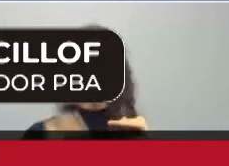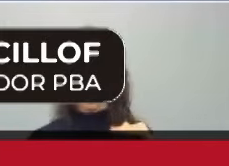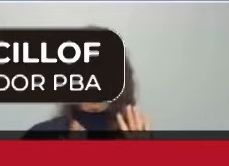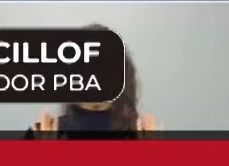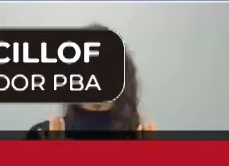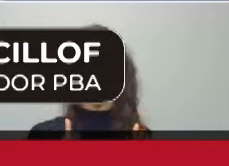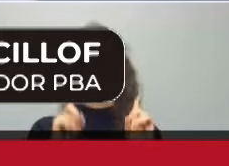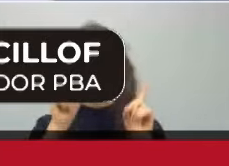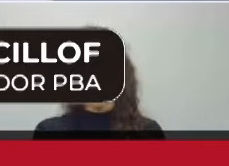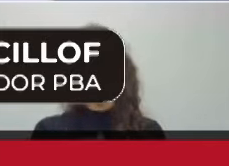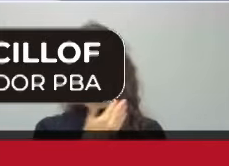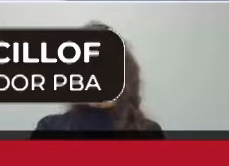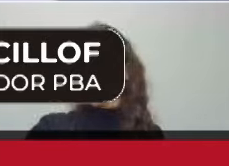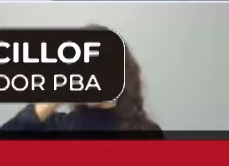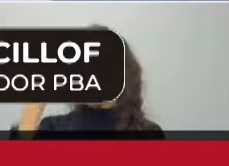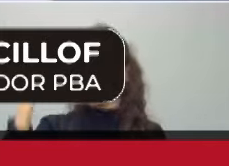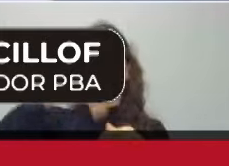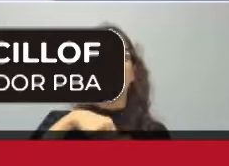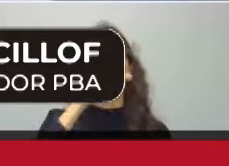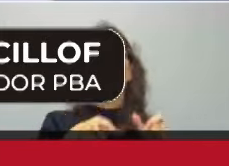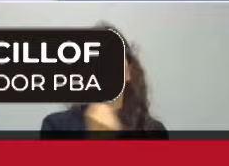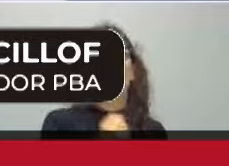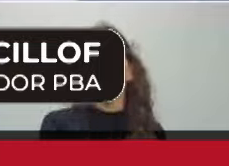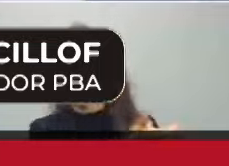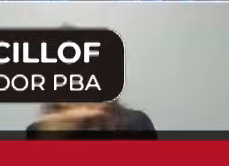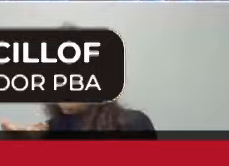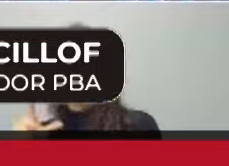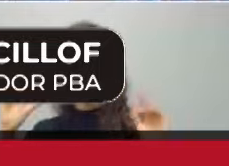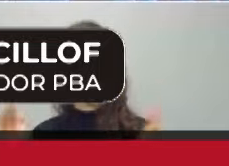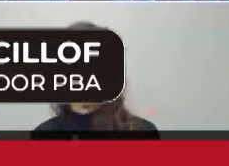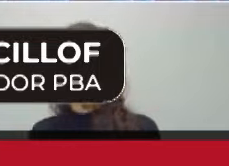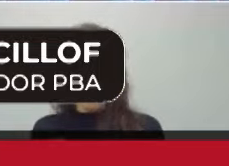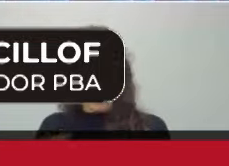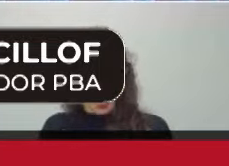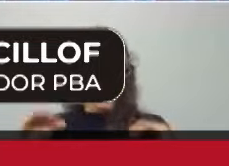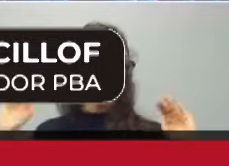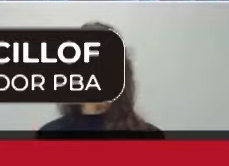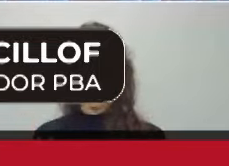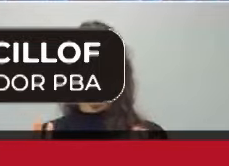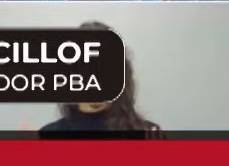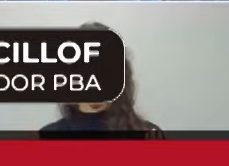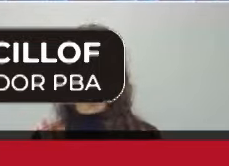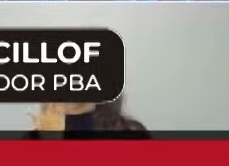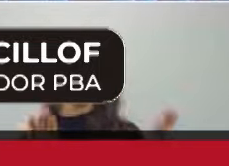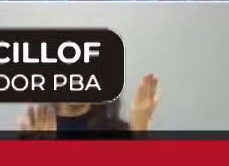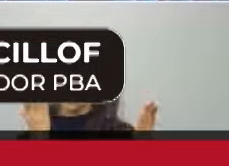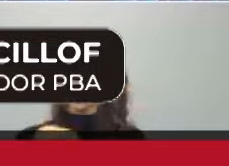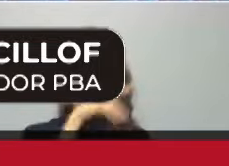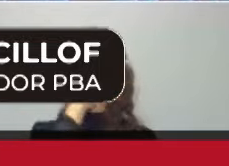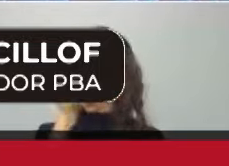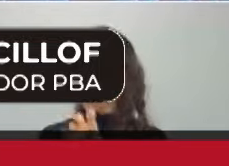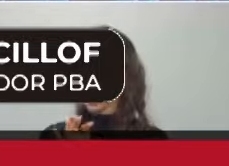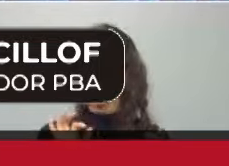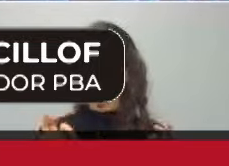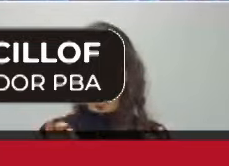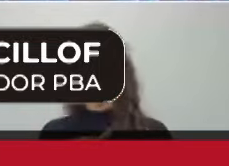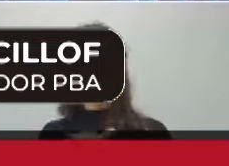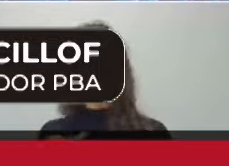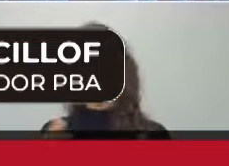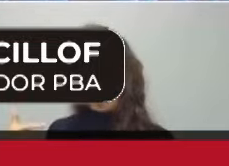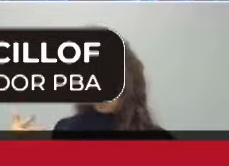menos trabajadores tiene y la que menos recursos gasta. Esto en términos comparativos. Así estábamos y llegó